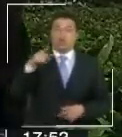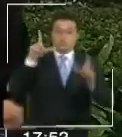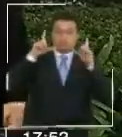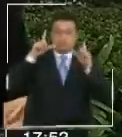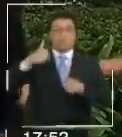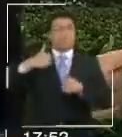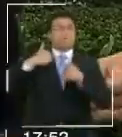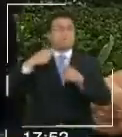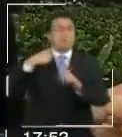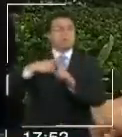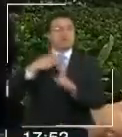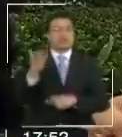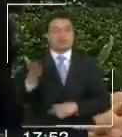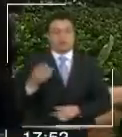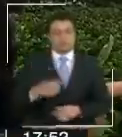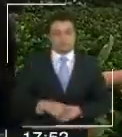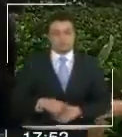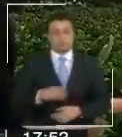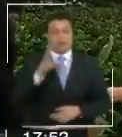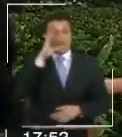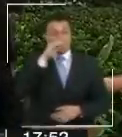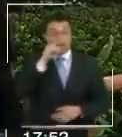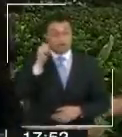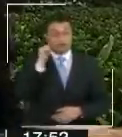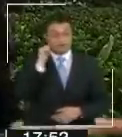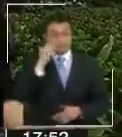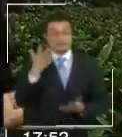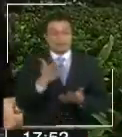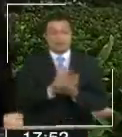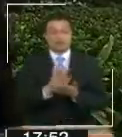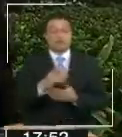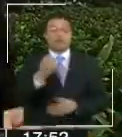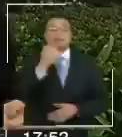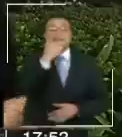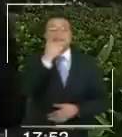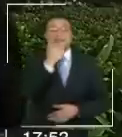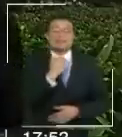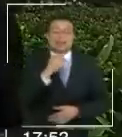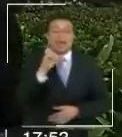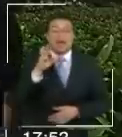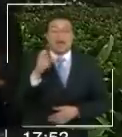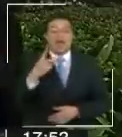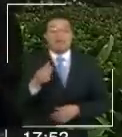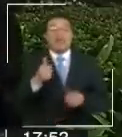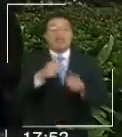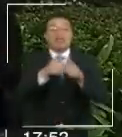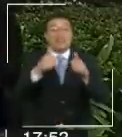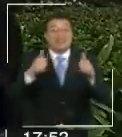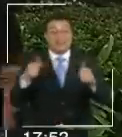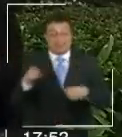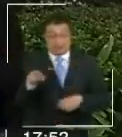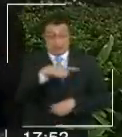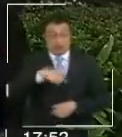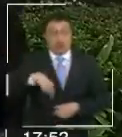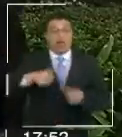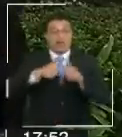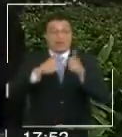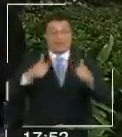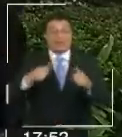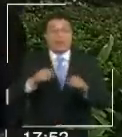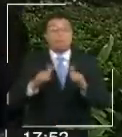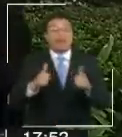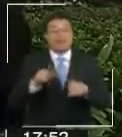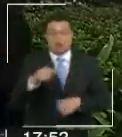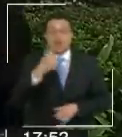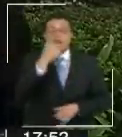población. Lo que ocurrió anoche es un error grave de los dirigentes de nuestros partidos, de nosotros como dirigentes de partido,